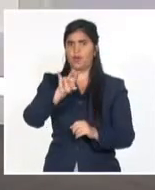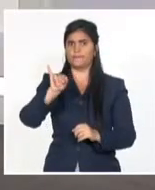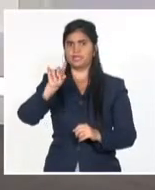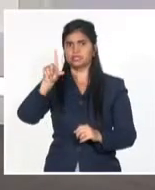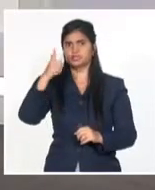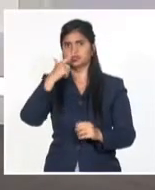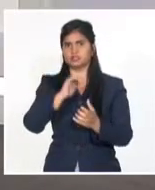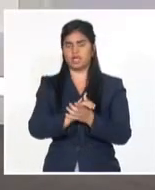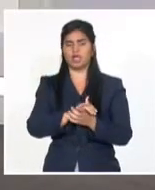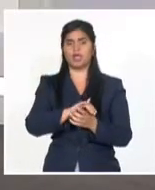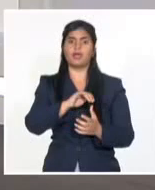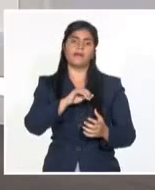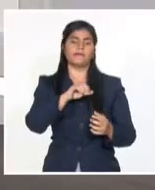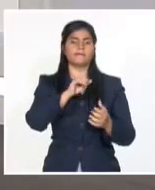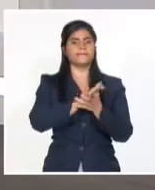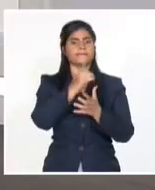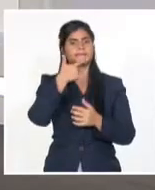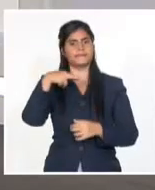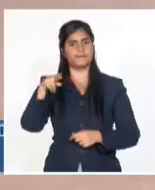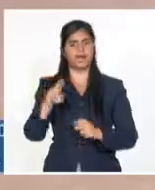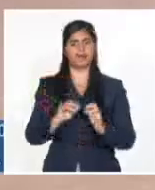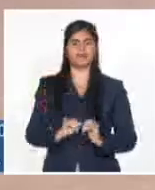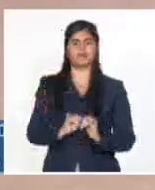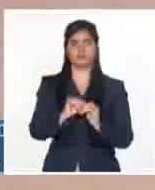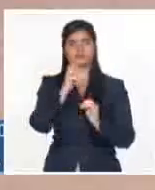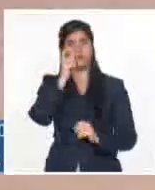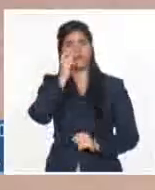juegos, con nuestro colega Daniel Gotay.